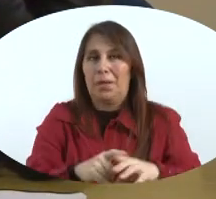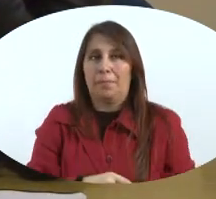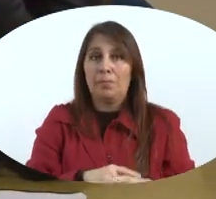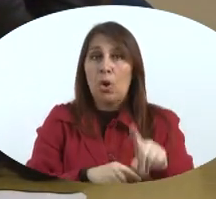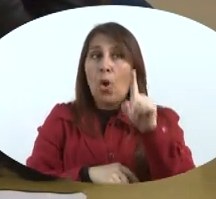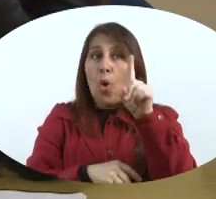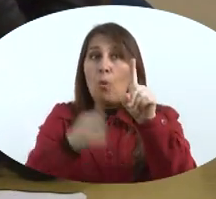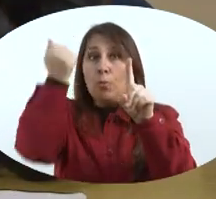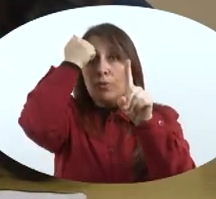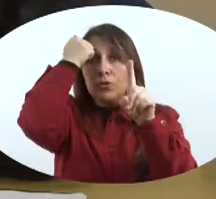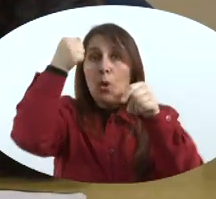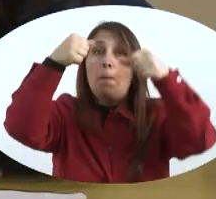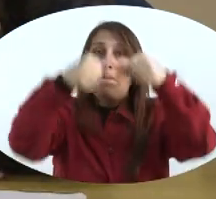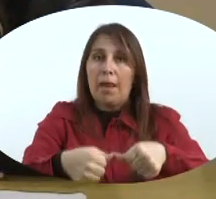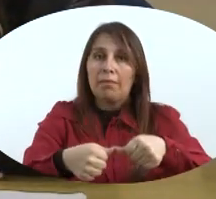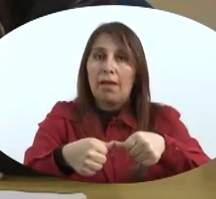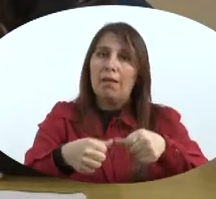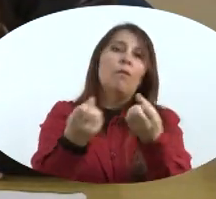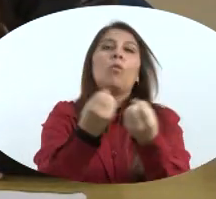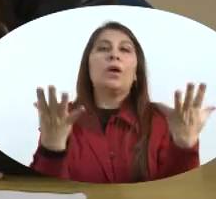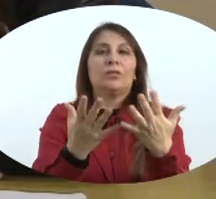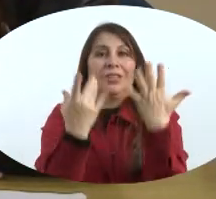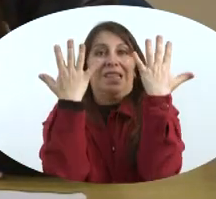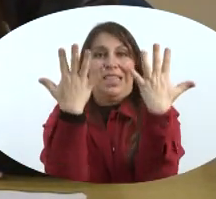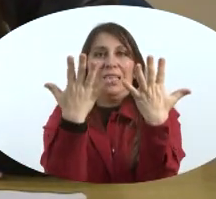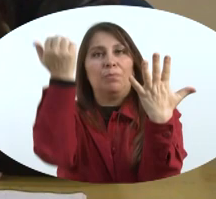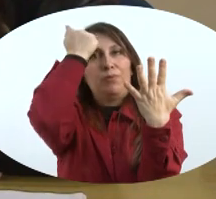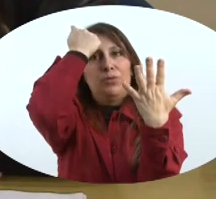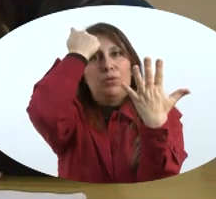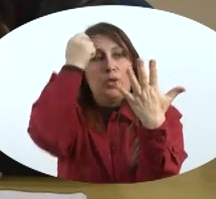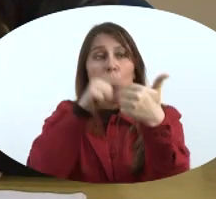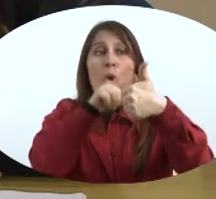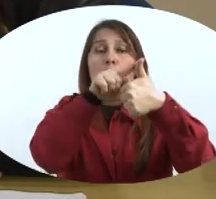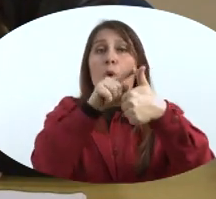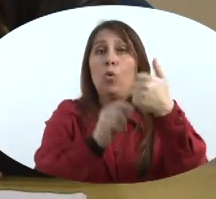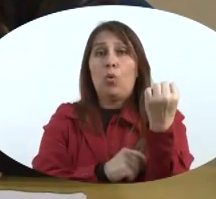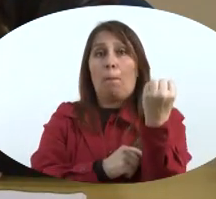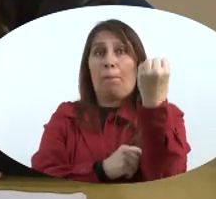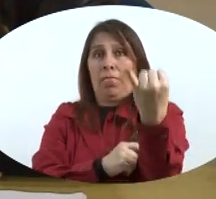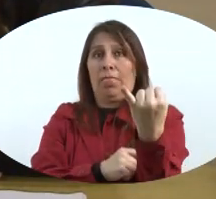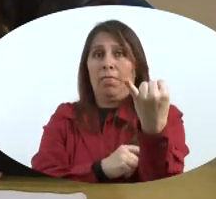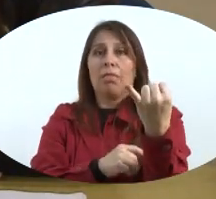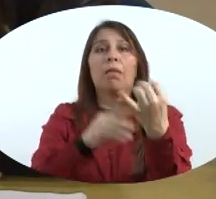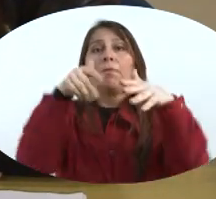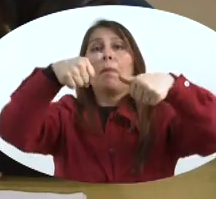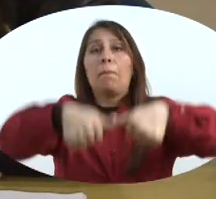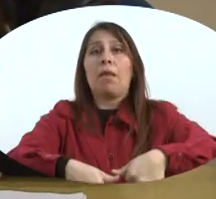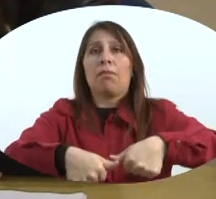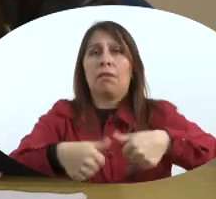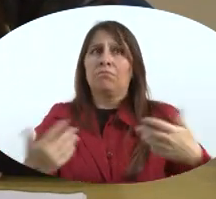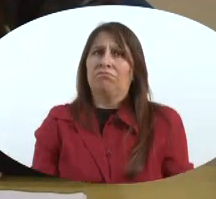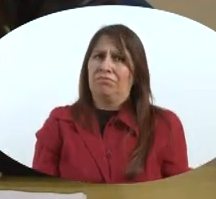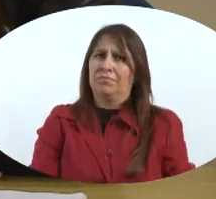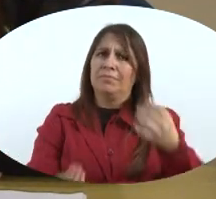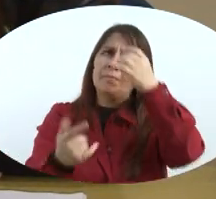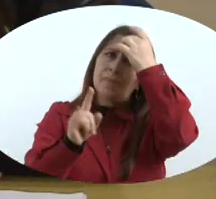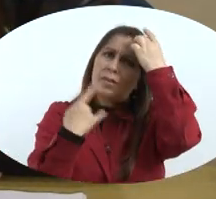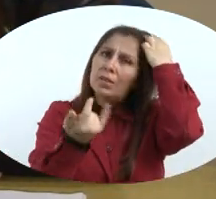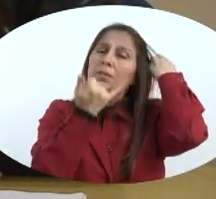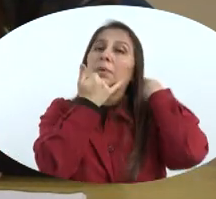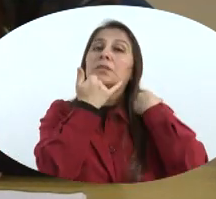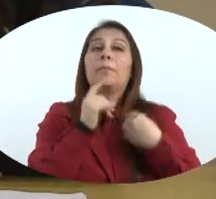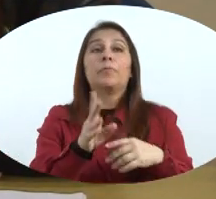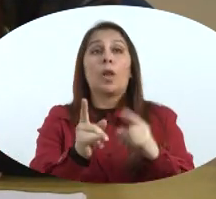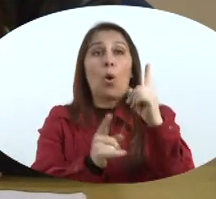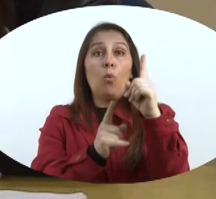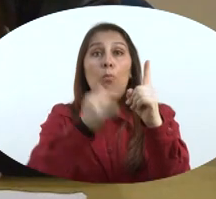profesores son de planta dentro de la universidad haciendo un cálculo así un poco apresurado el dato que tenemos es que a cada